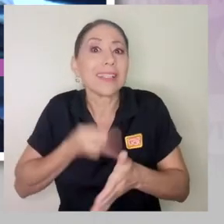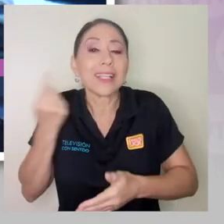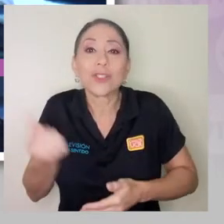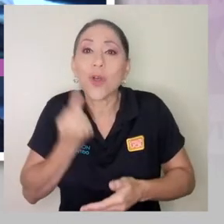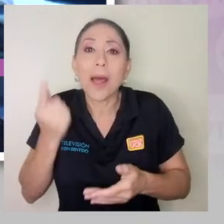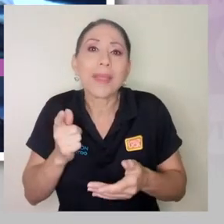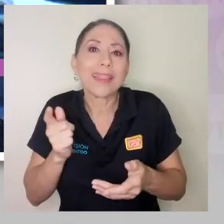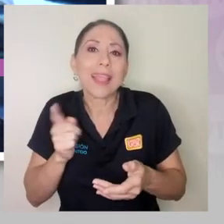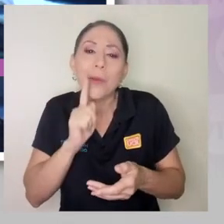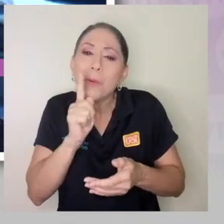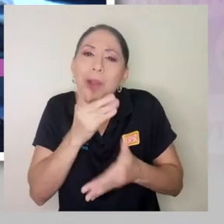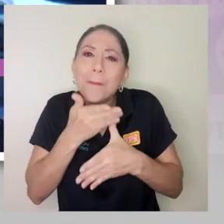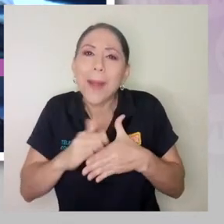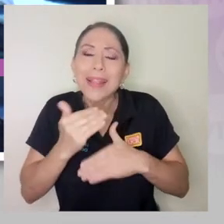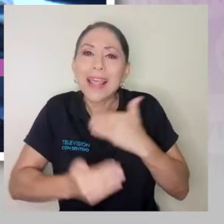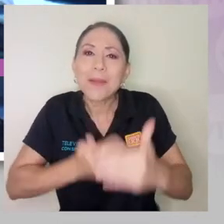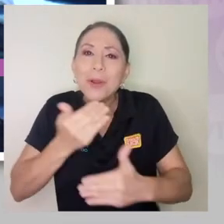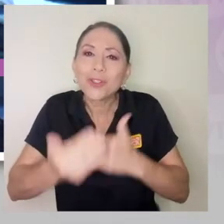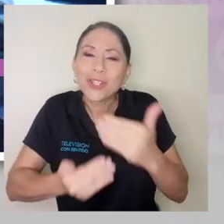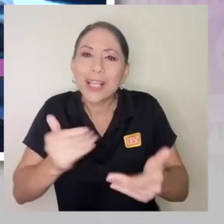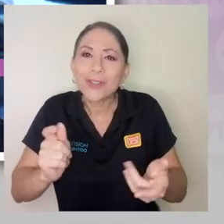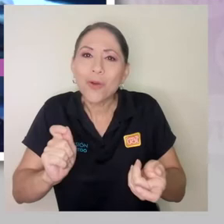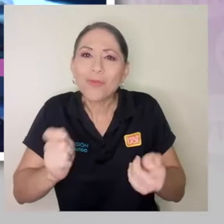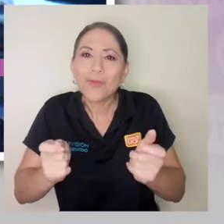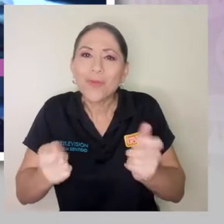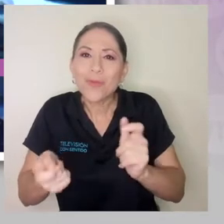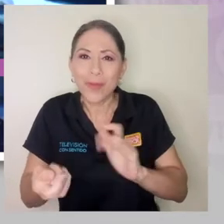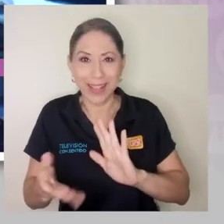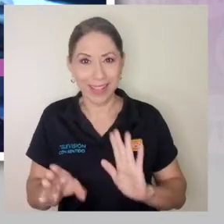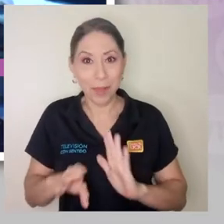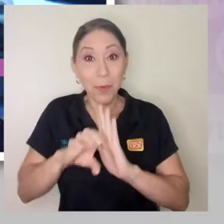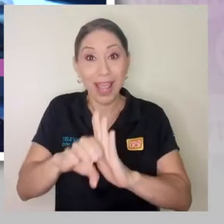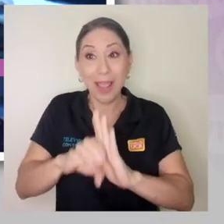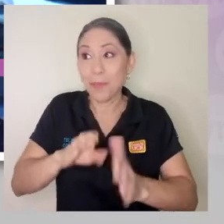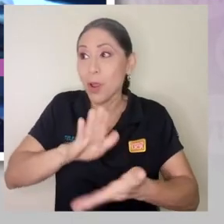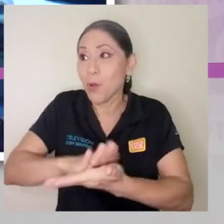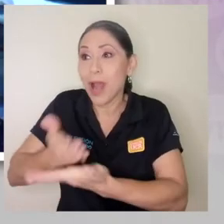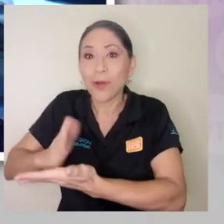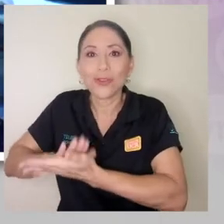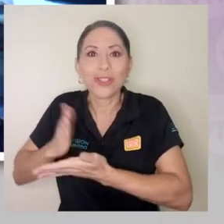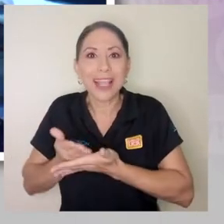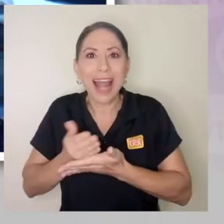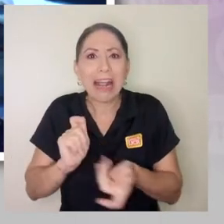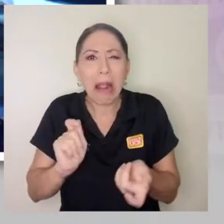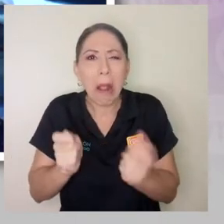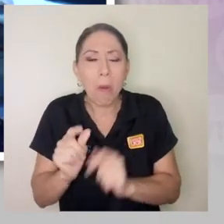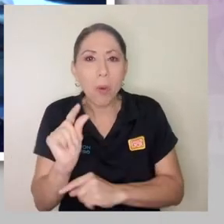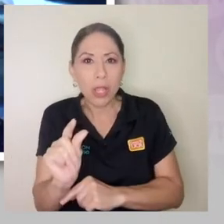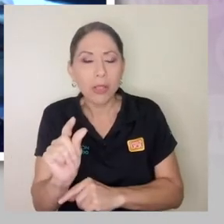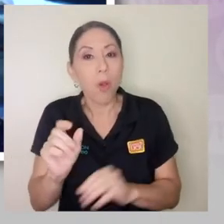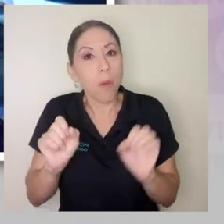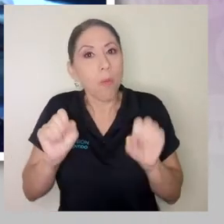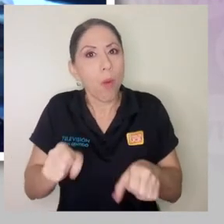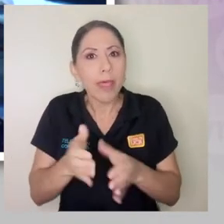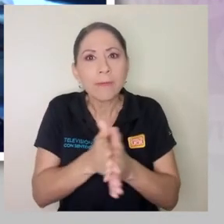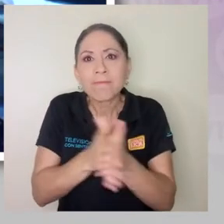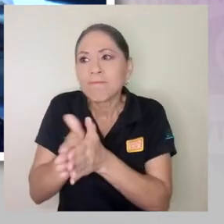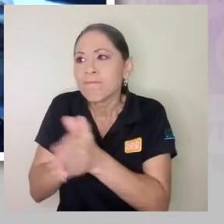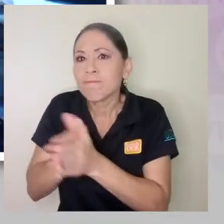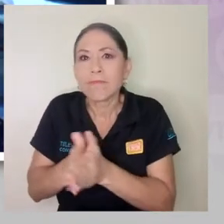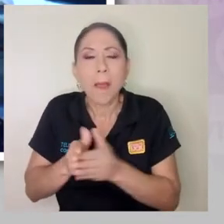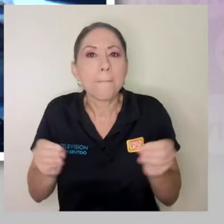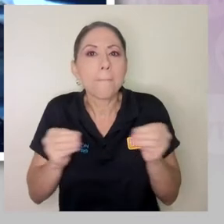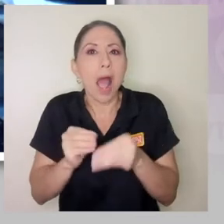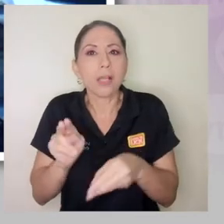proceso del flujo, del proceso que se lleva en una cocina, por ejemplo, puede hacer que sea más eficiente toda la manipulación del